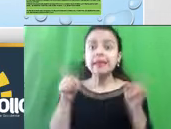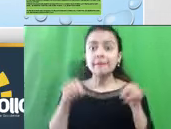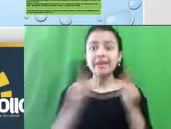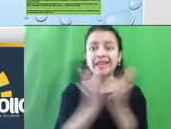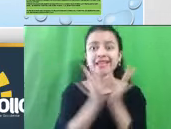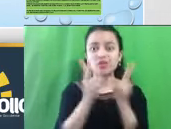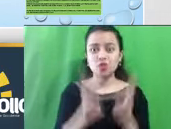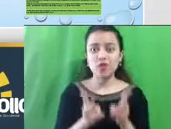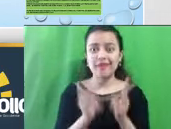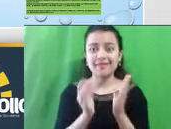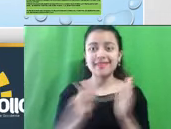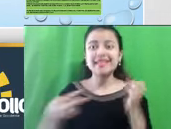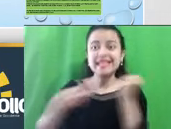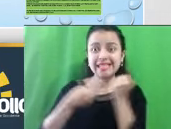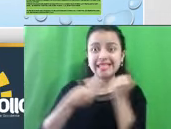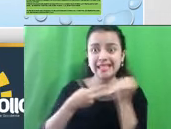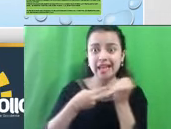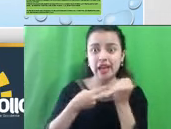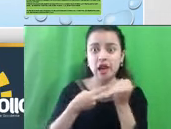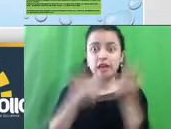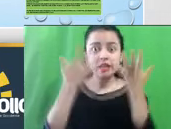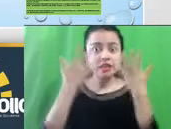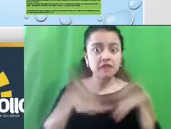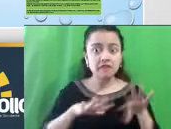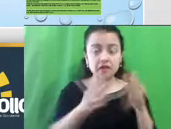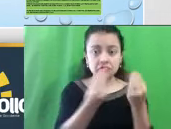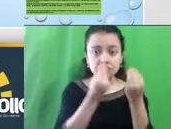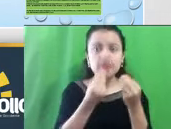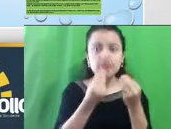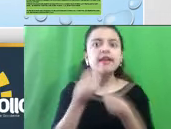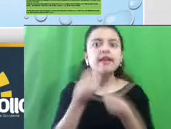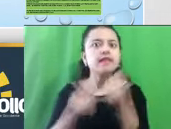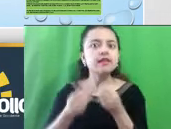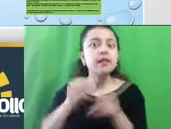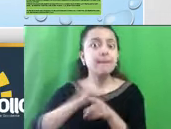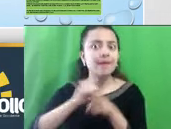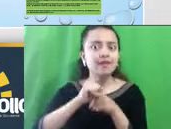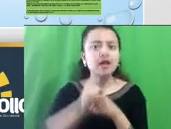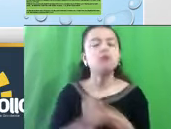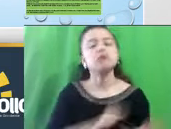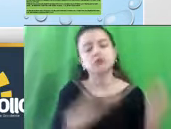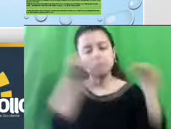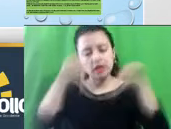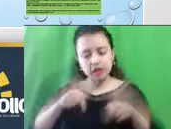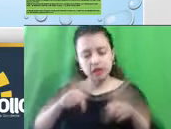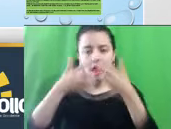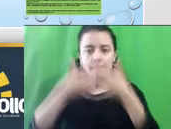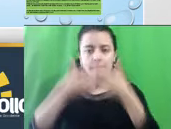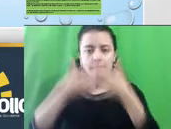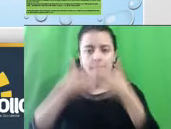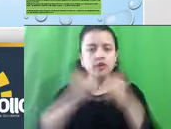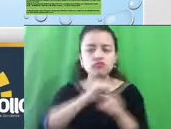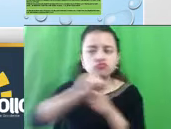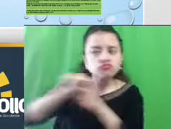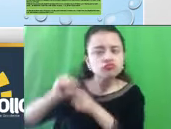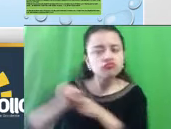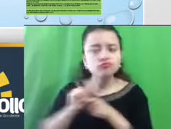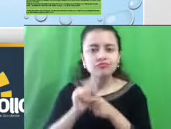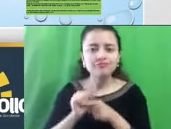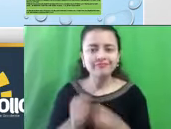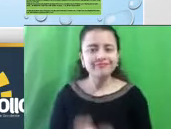y productivas. Y también desde la coordinación logística en cabeza de la Secretaría